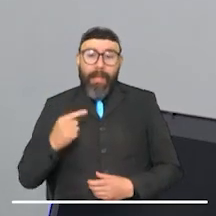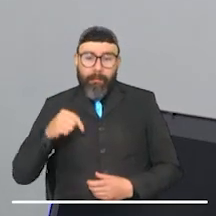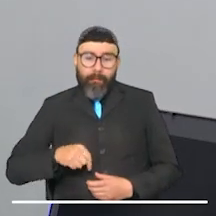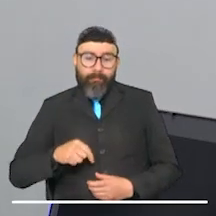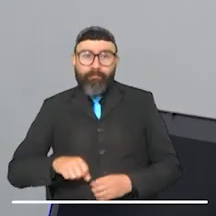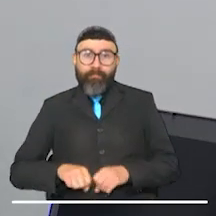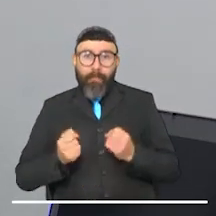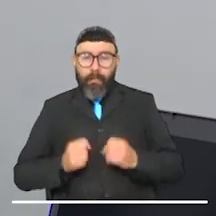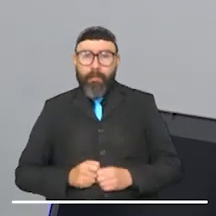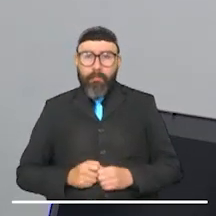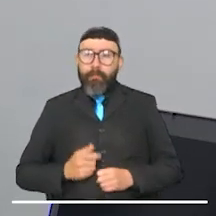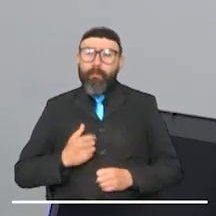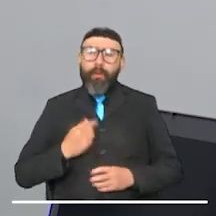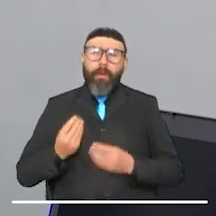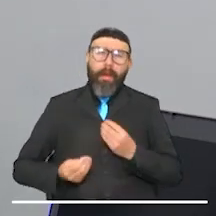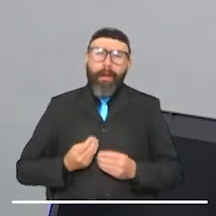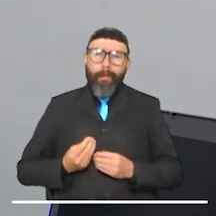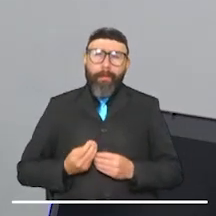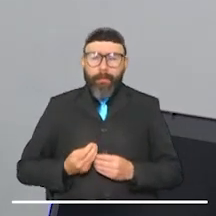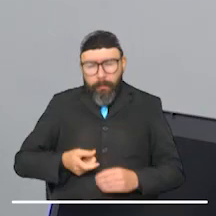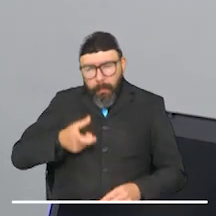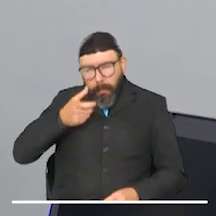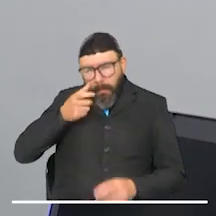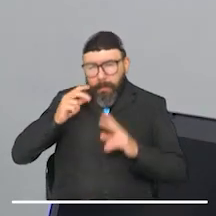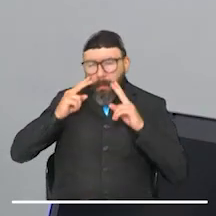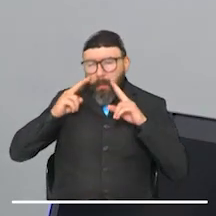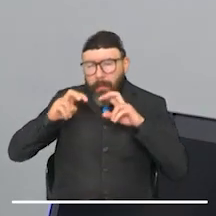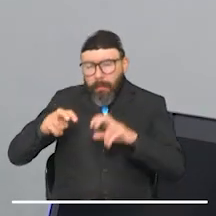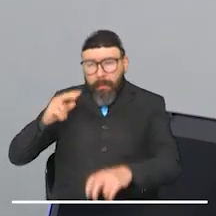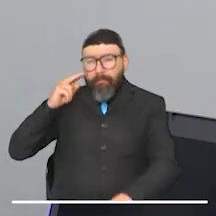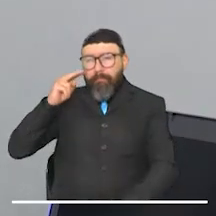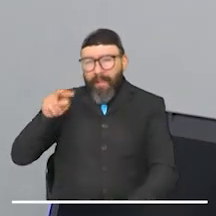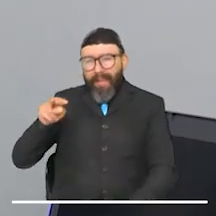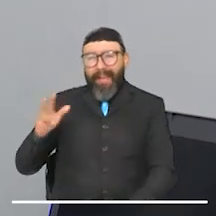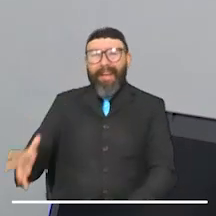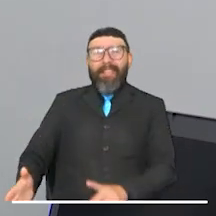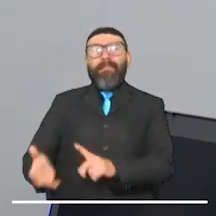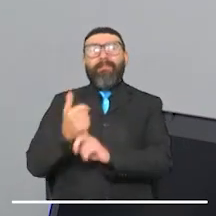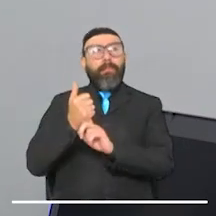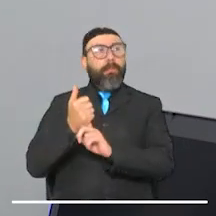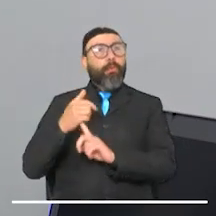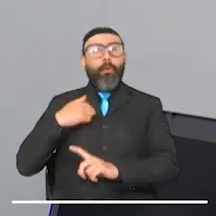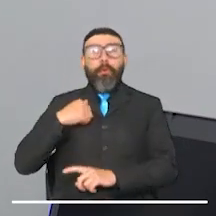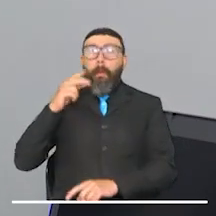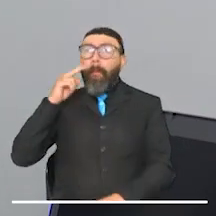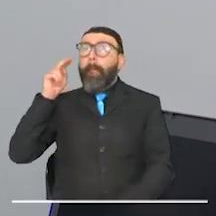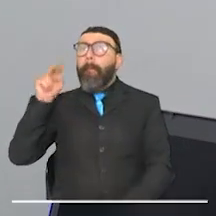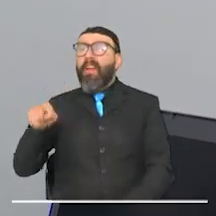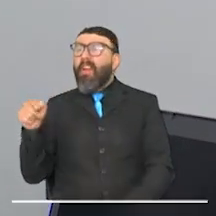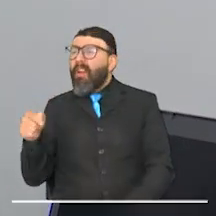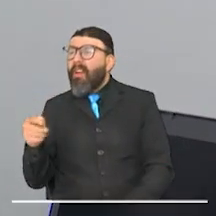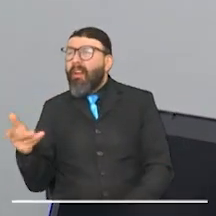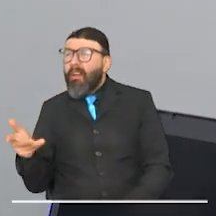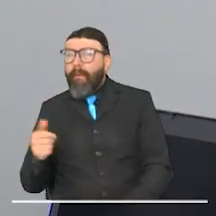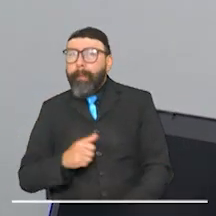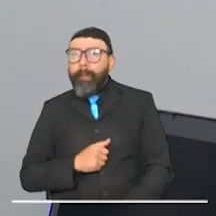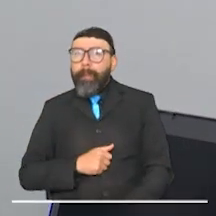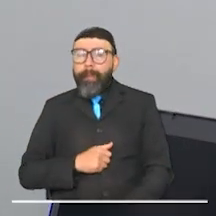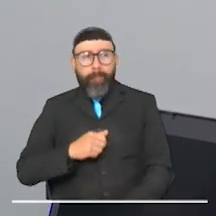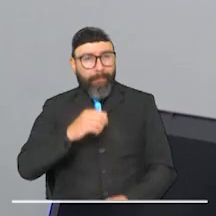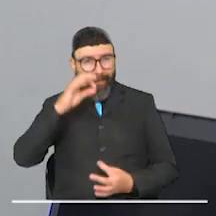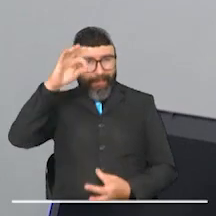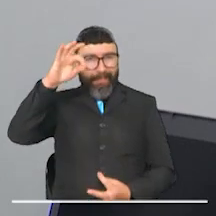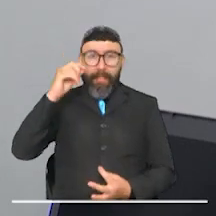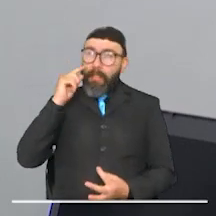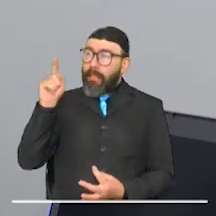que yo tengo que hacer una imagen vale más que mil palabras yo tengo que ir a mirar a ver Ay mira y aquí yo veo